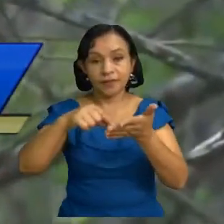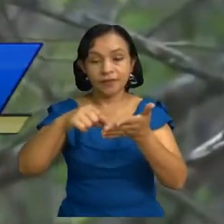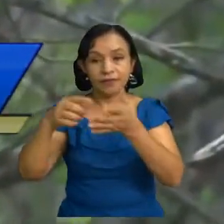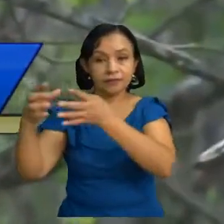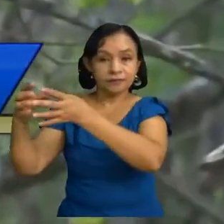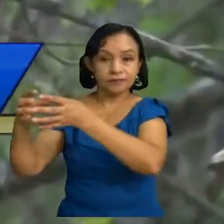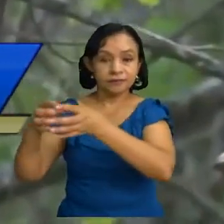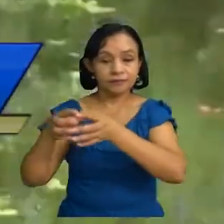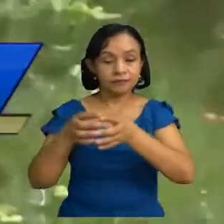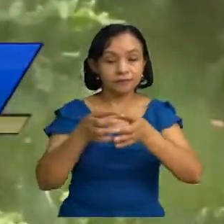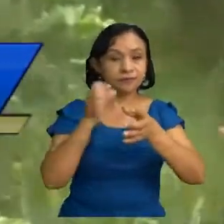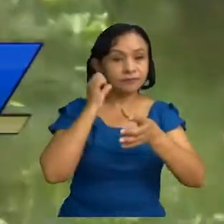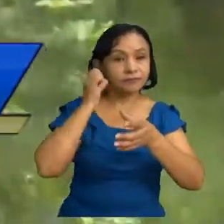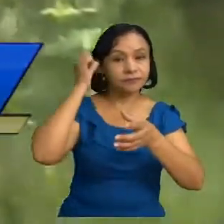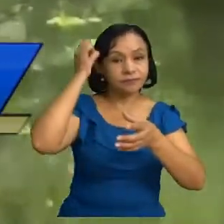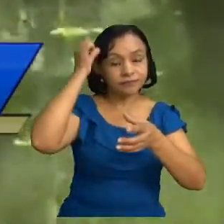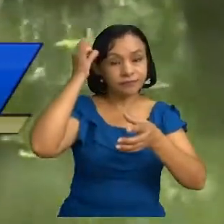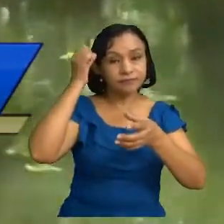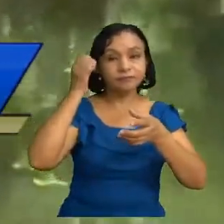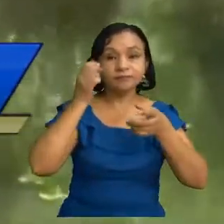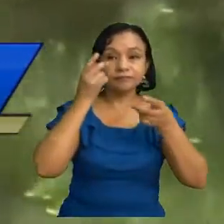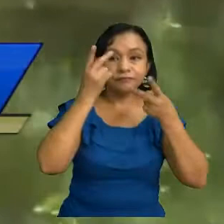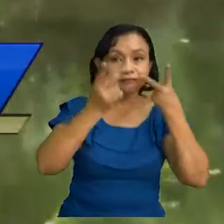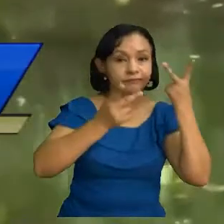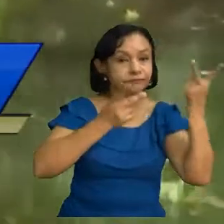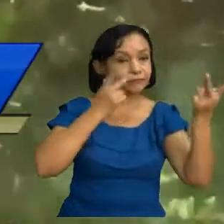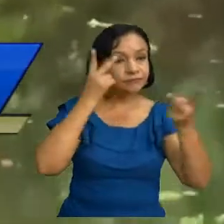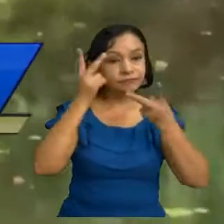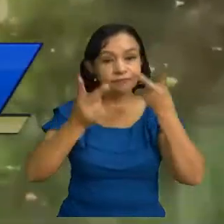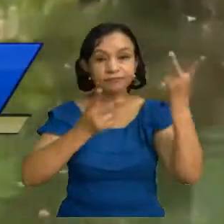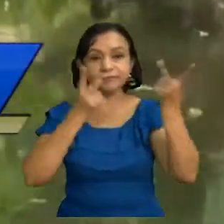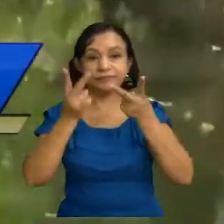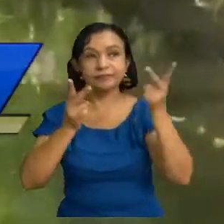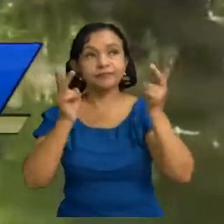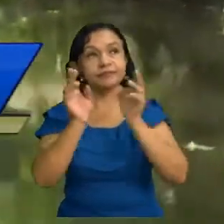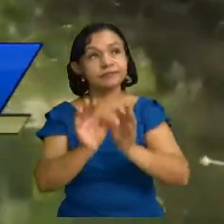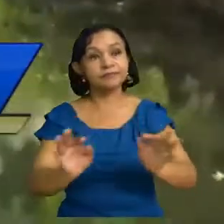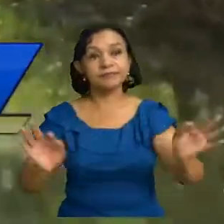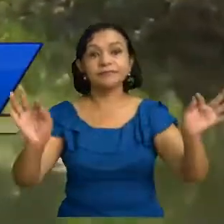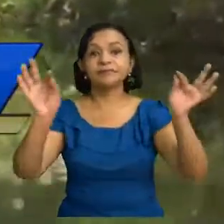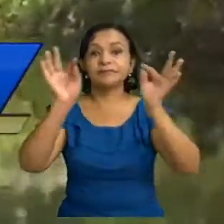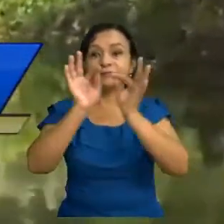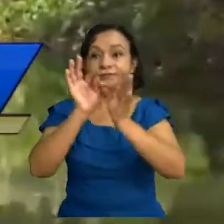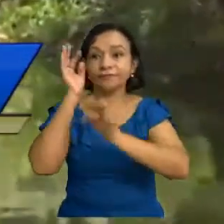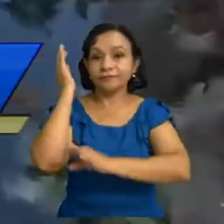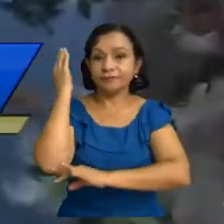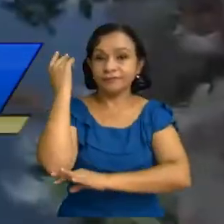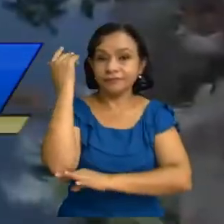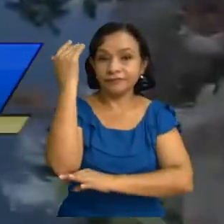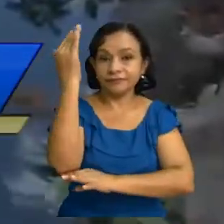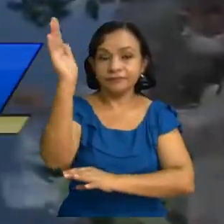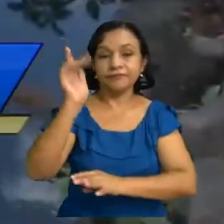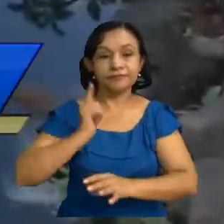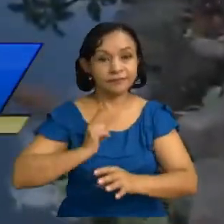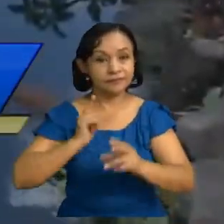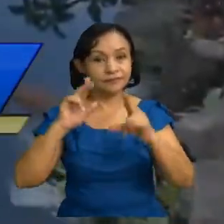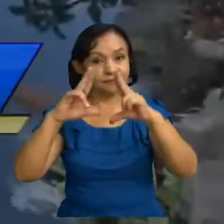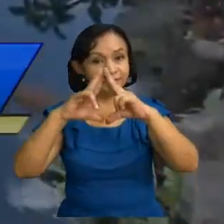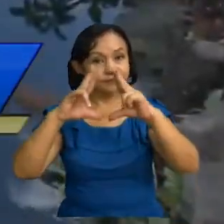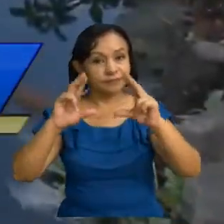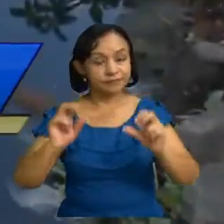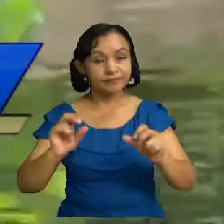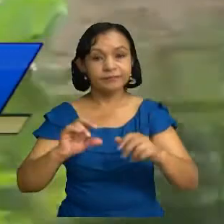llegan a conocer la importancia y la riqueza de los recursos forestales que tiene el país y es igual